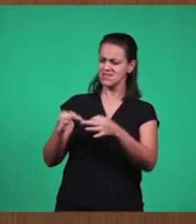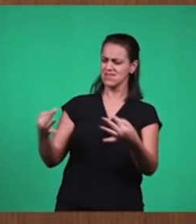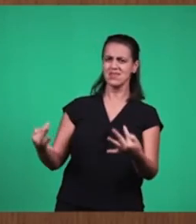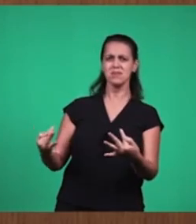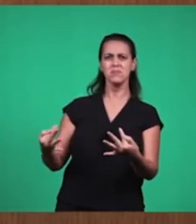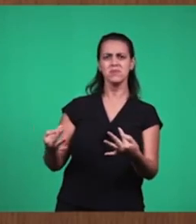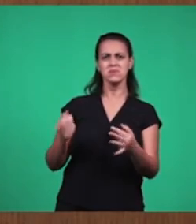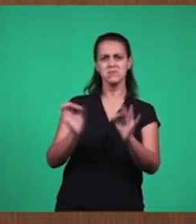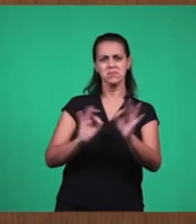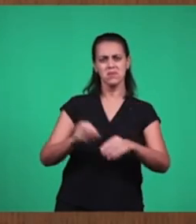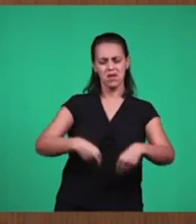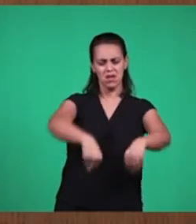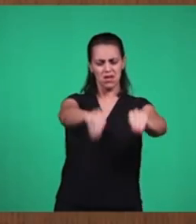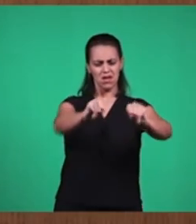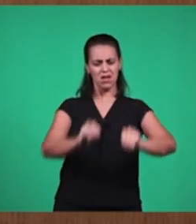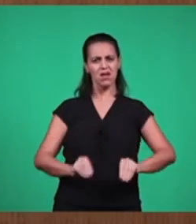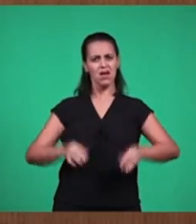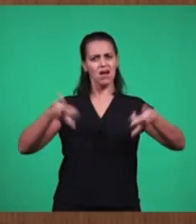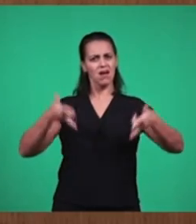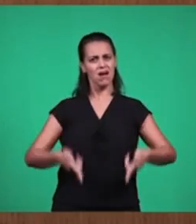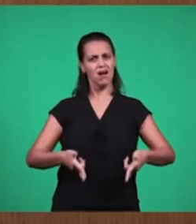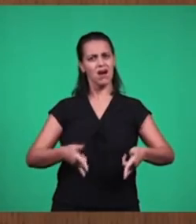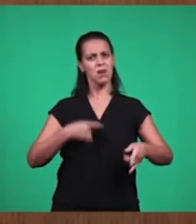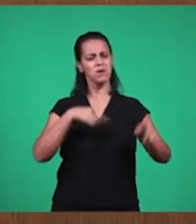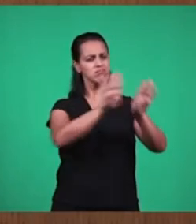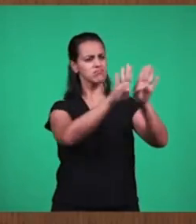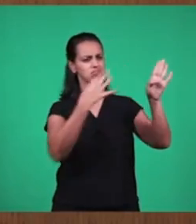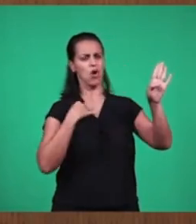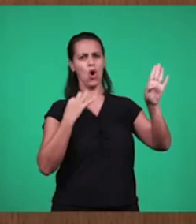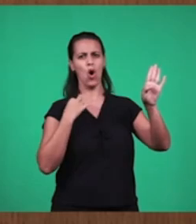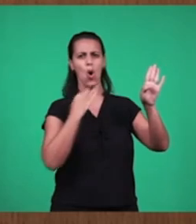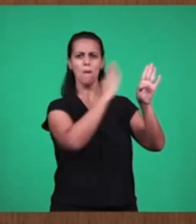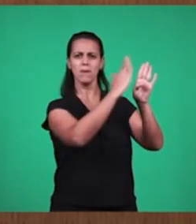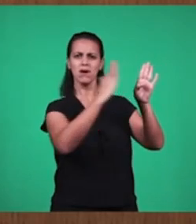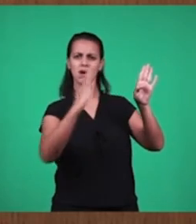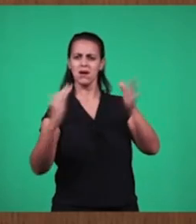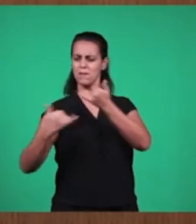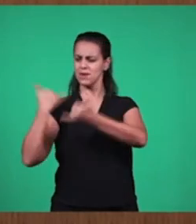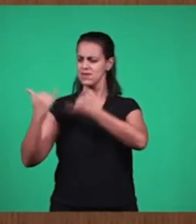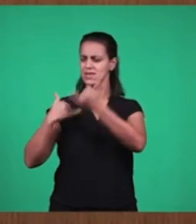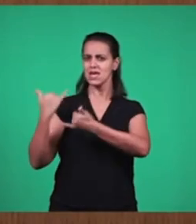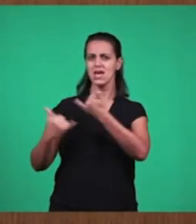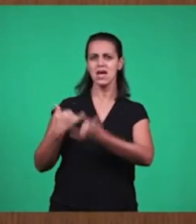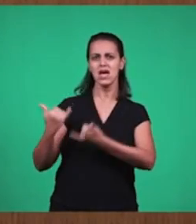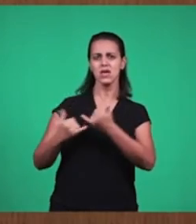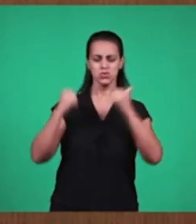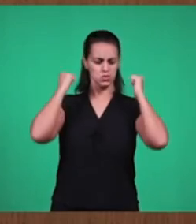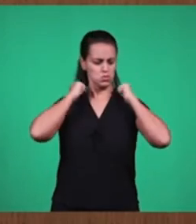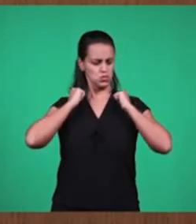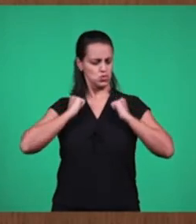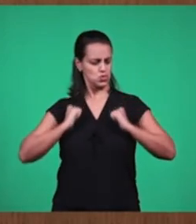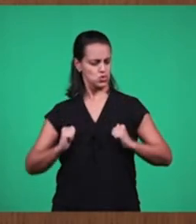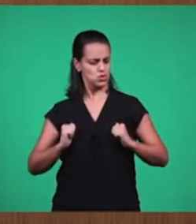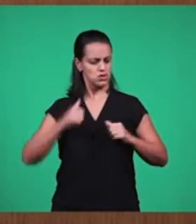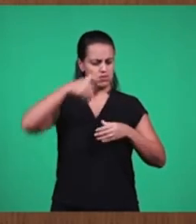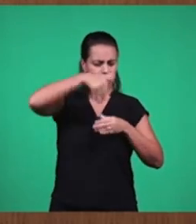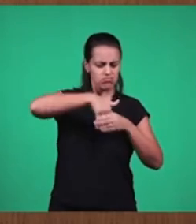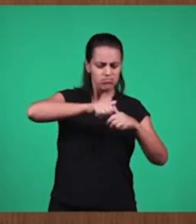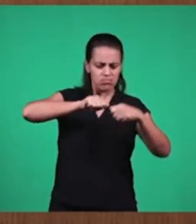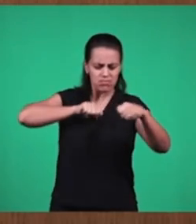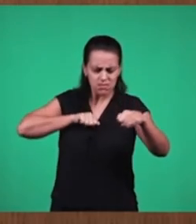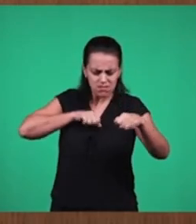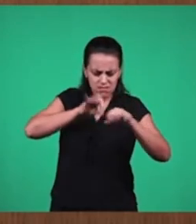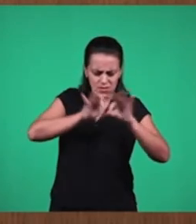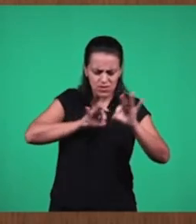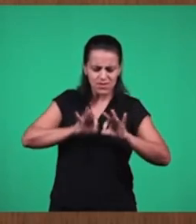para nosotros, como organizar la cama, ordenar la cama, ordenar la ropa, los juguetes, los